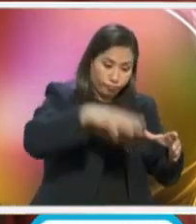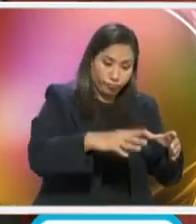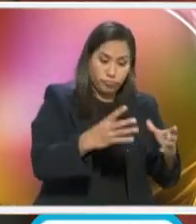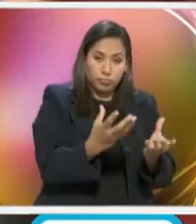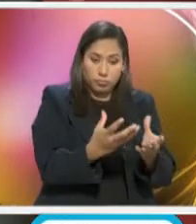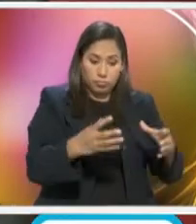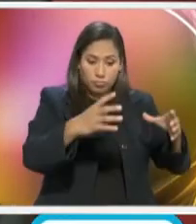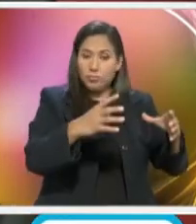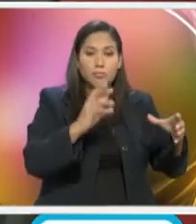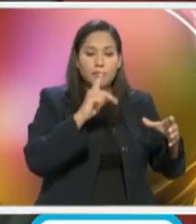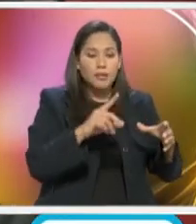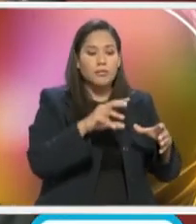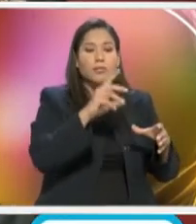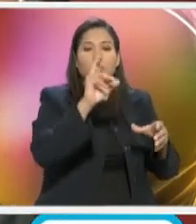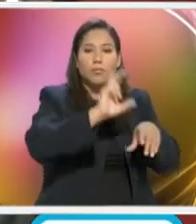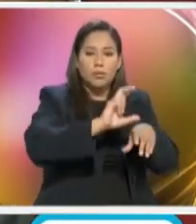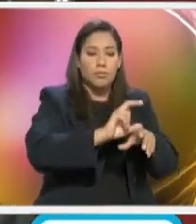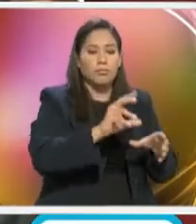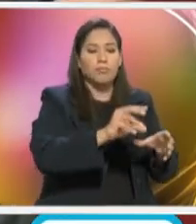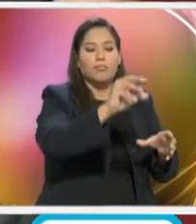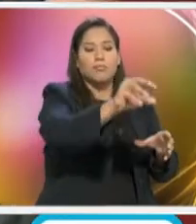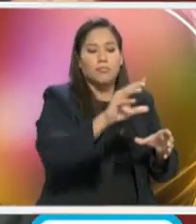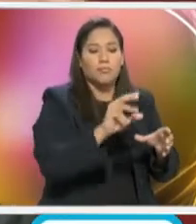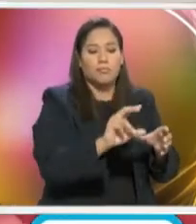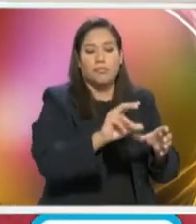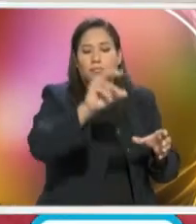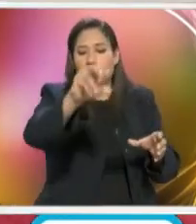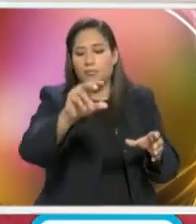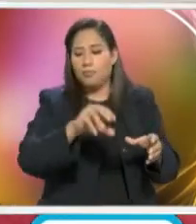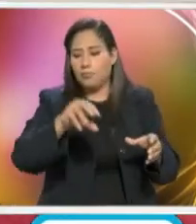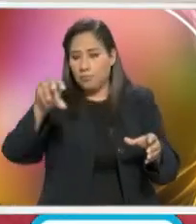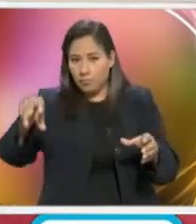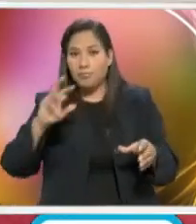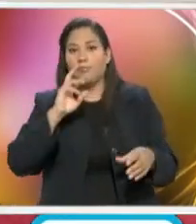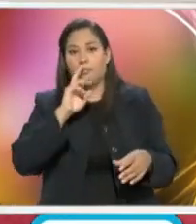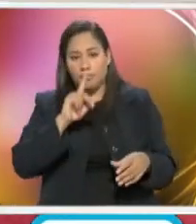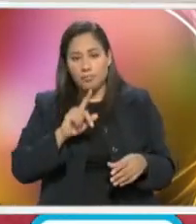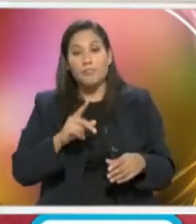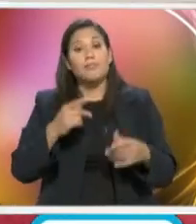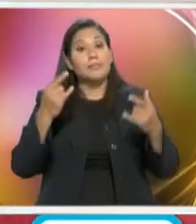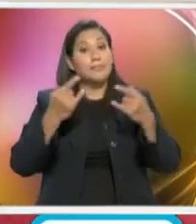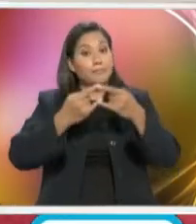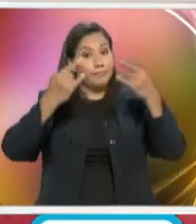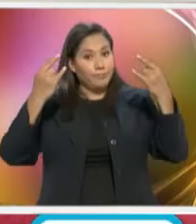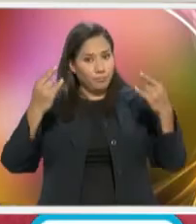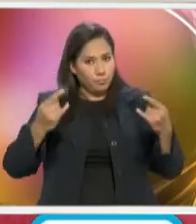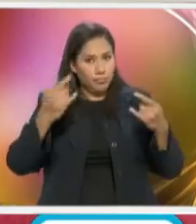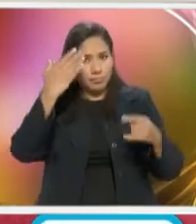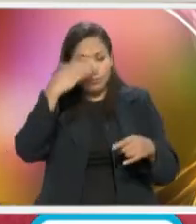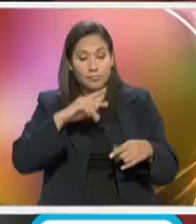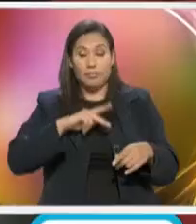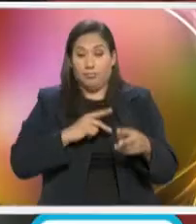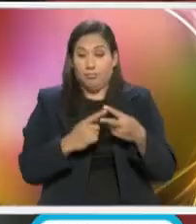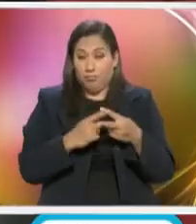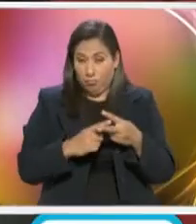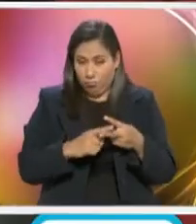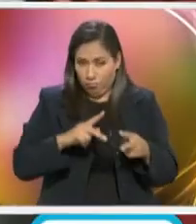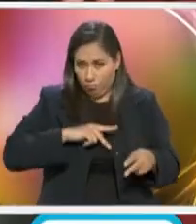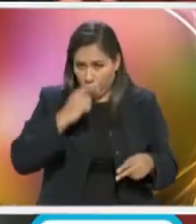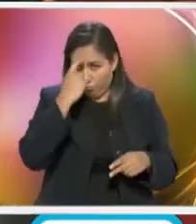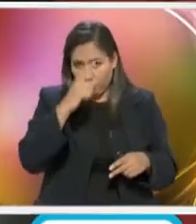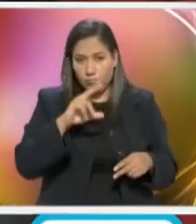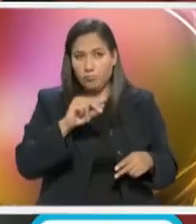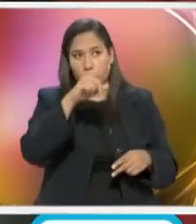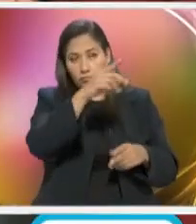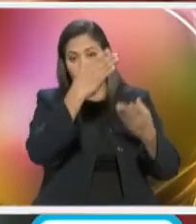personales es la diversificación. Sí. Siempre diversifica. Pero la historia nos ha dicho, y esto no son cifras mías que yo me invento, sino están en el